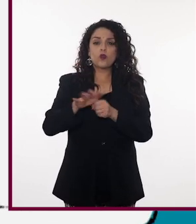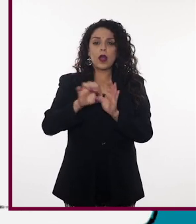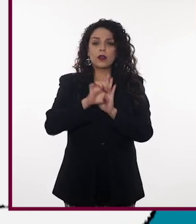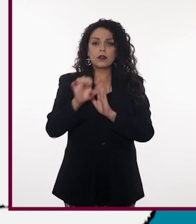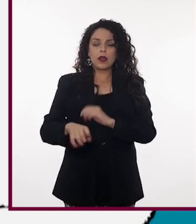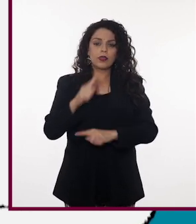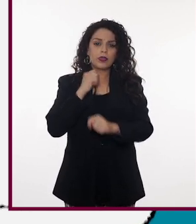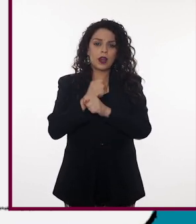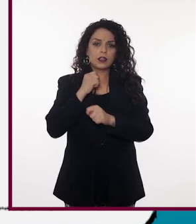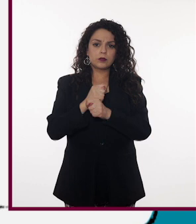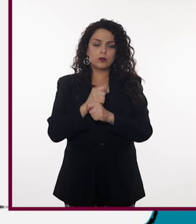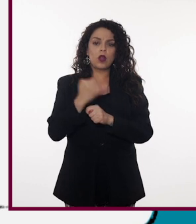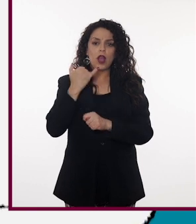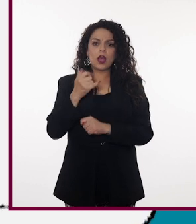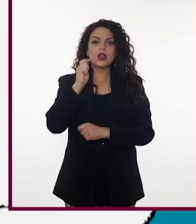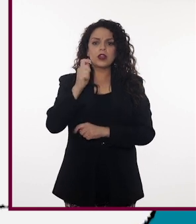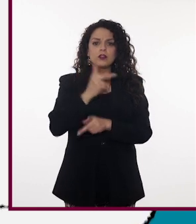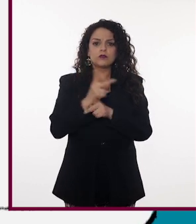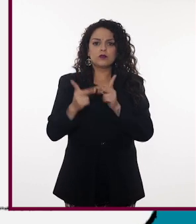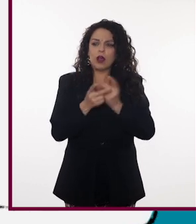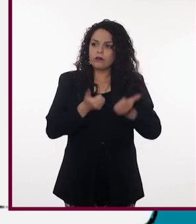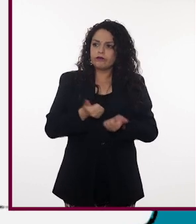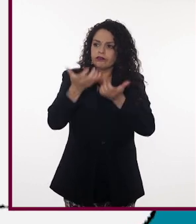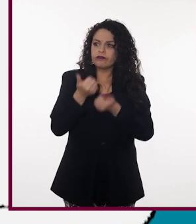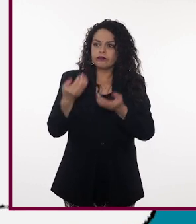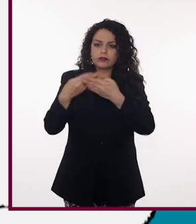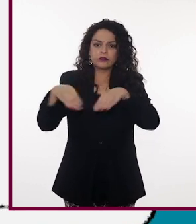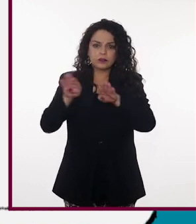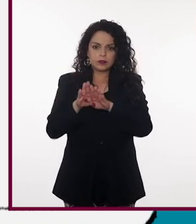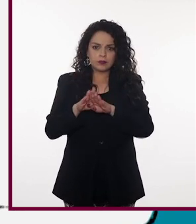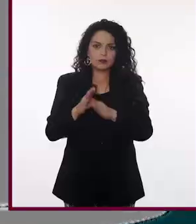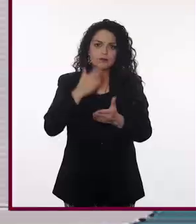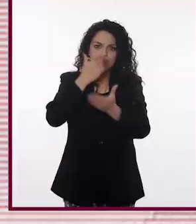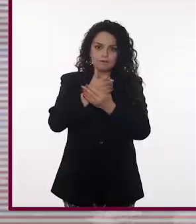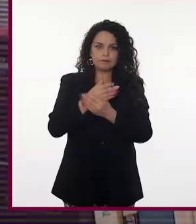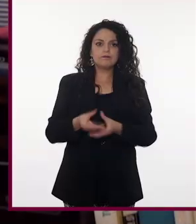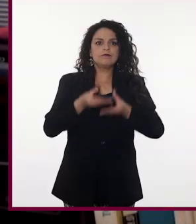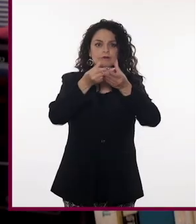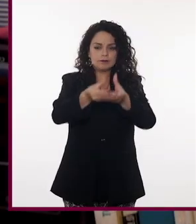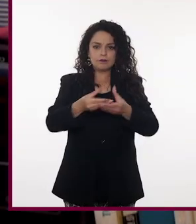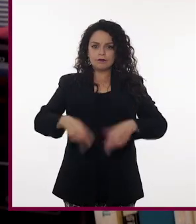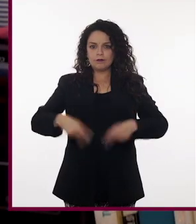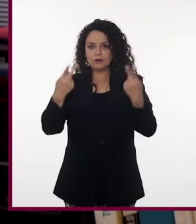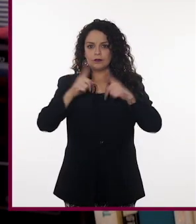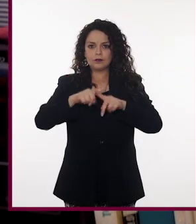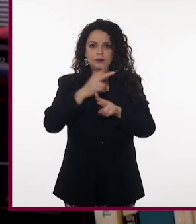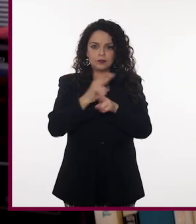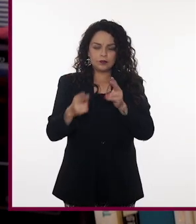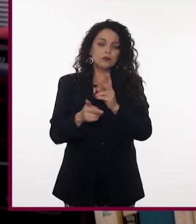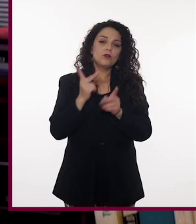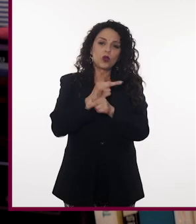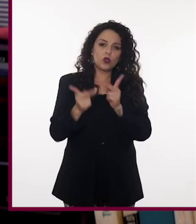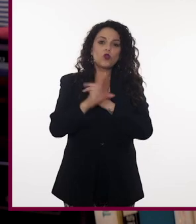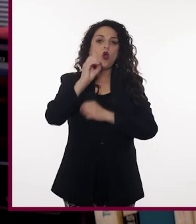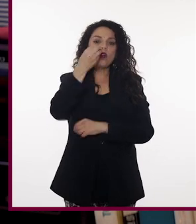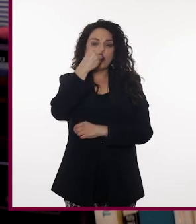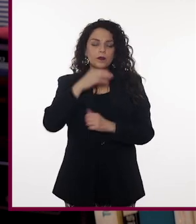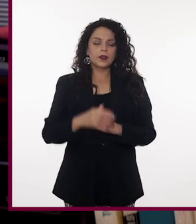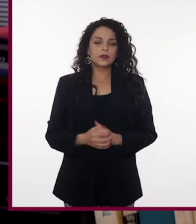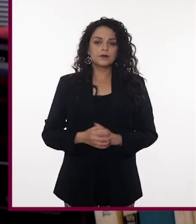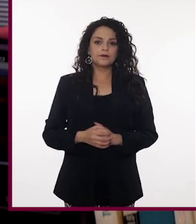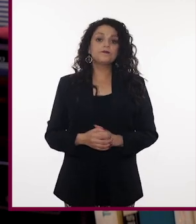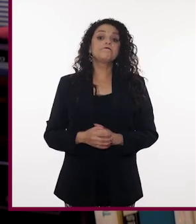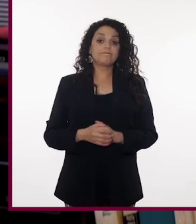encuentran el transporte y la entrega de productos y los servicios a domicilio. En México, los empleados de plataformas